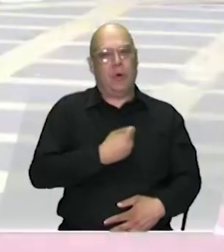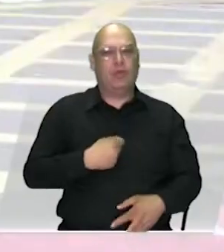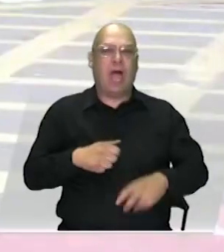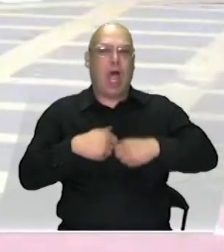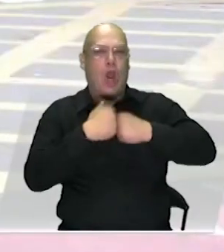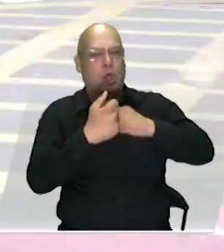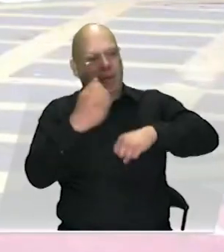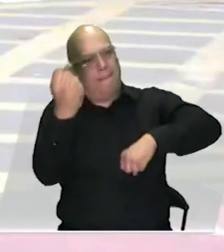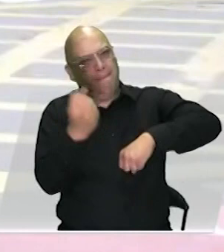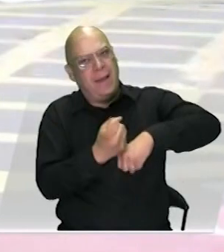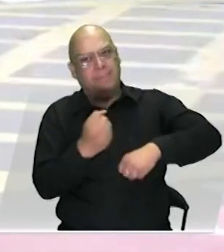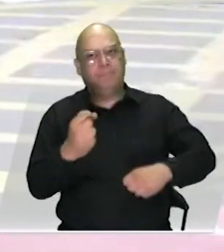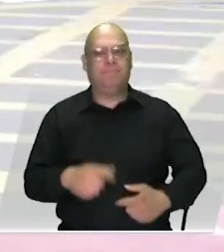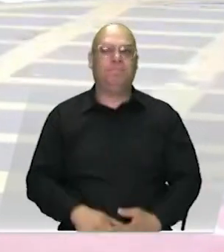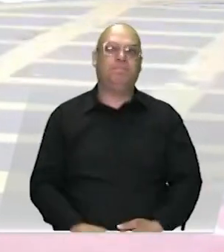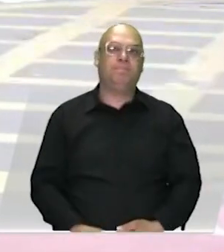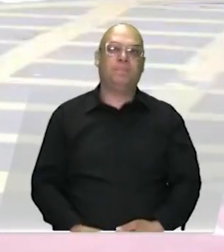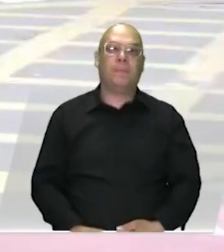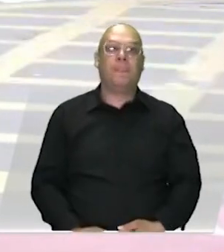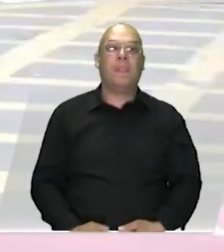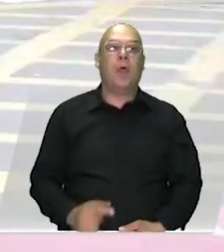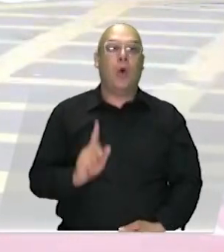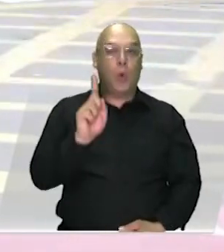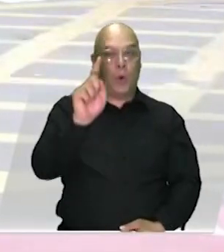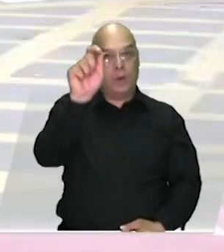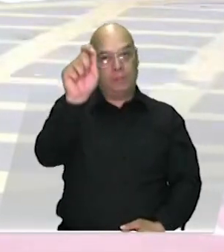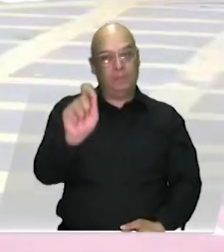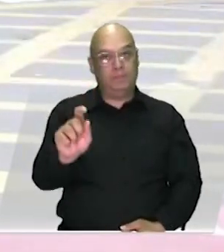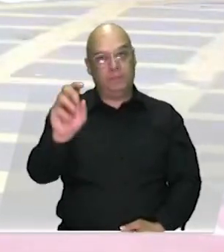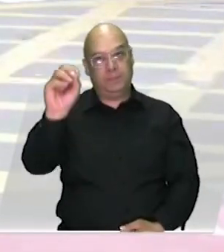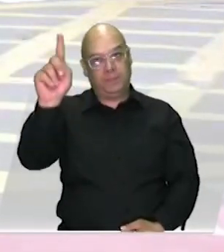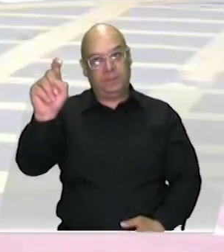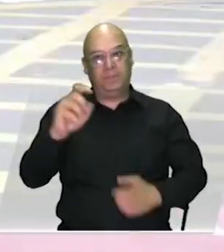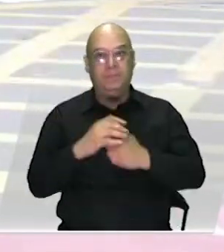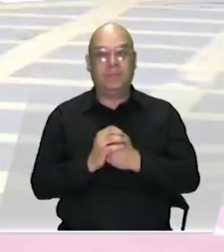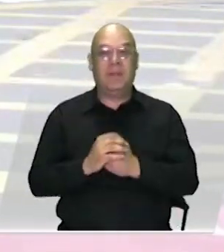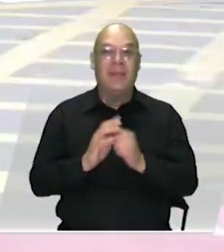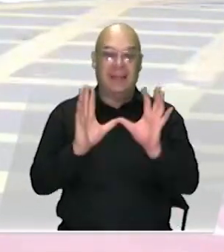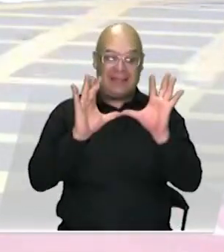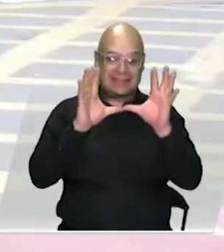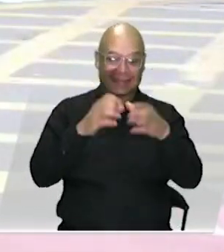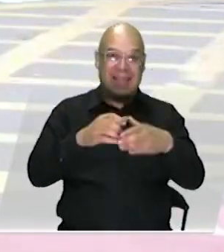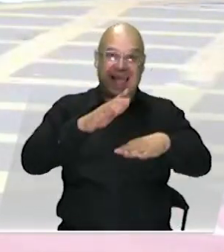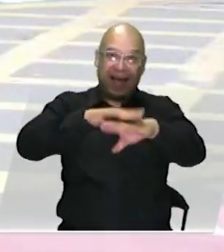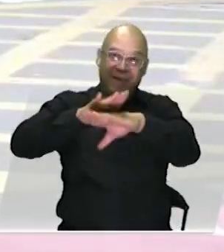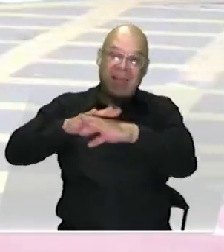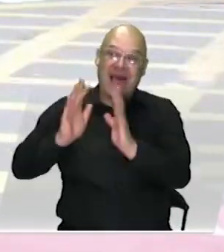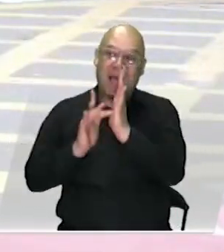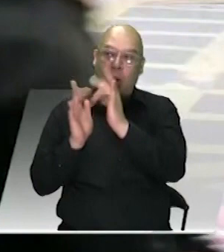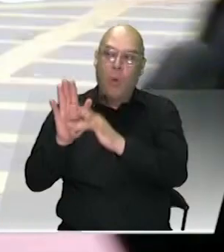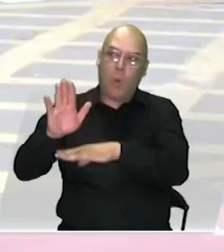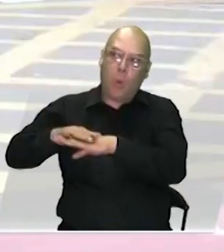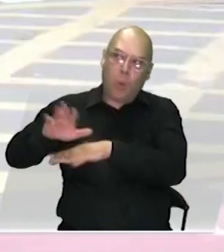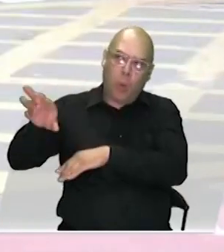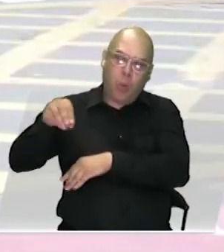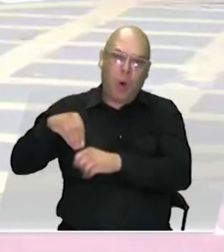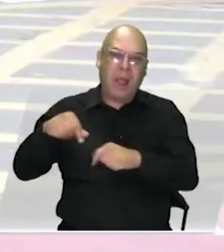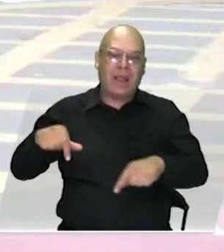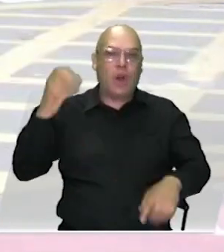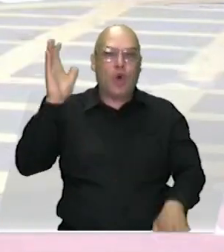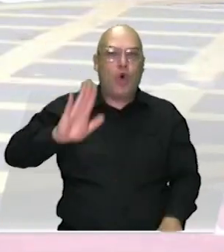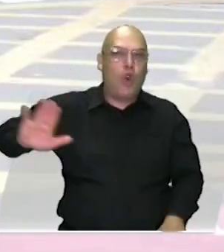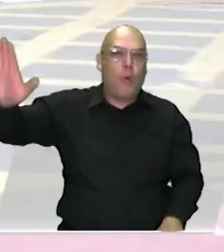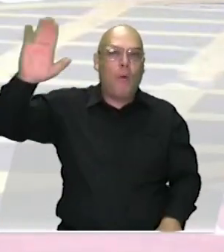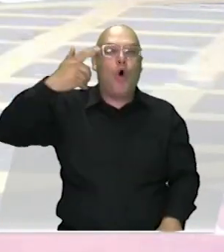rodilla. 1:06 de la tarde, la Defensoría del Pueblo asegura que en el mes de abril le solicitó a las diferentes autoridades del país poner